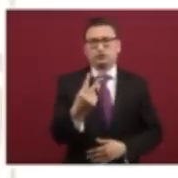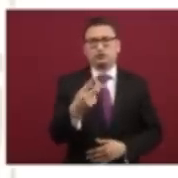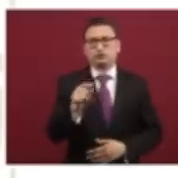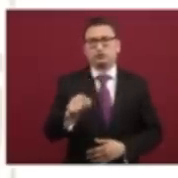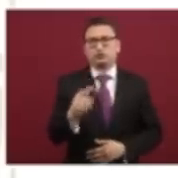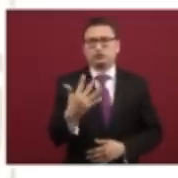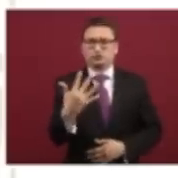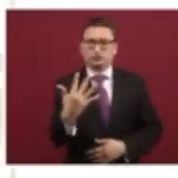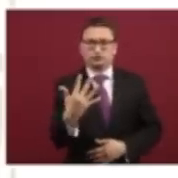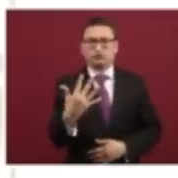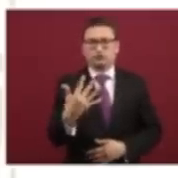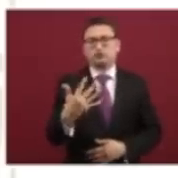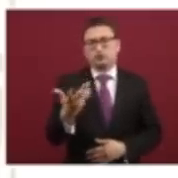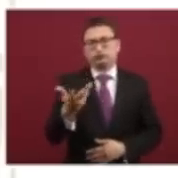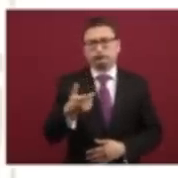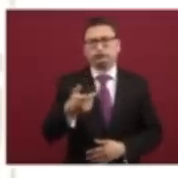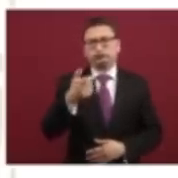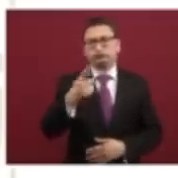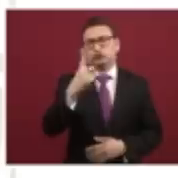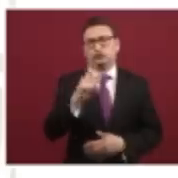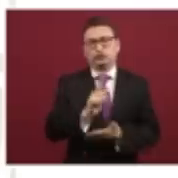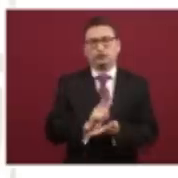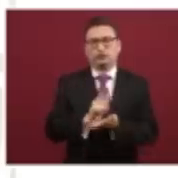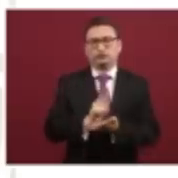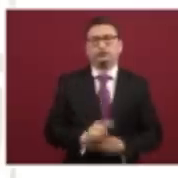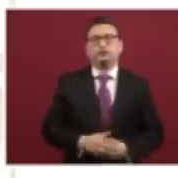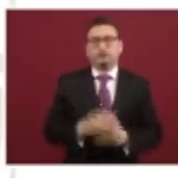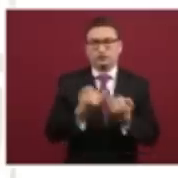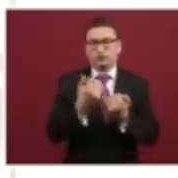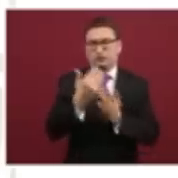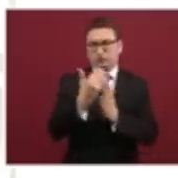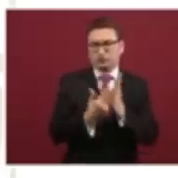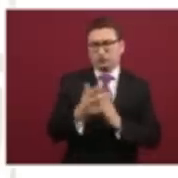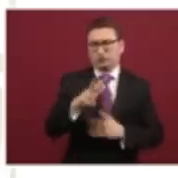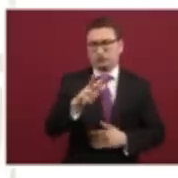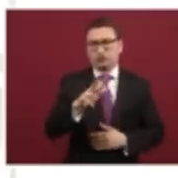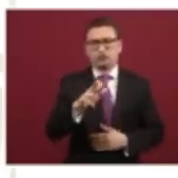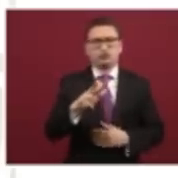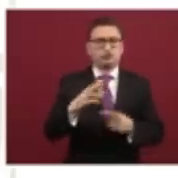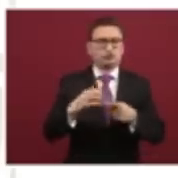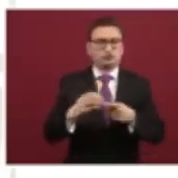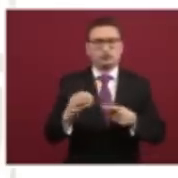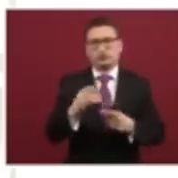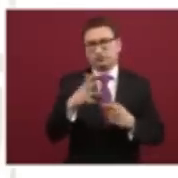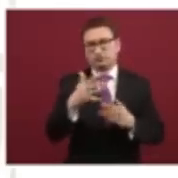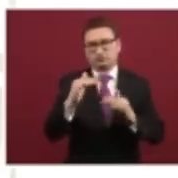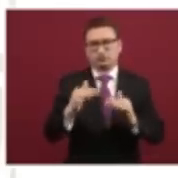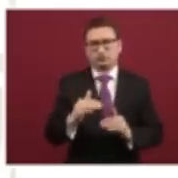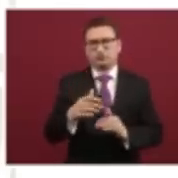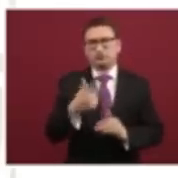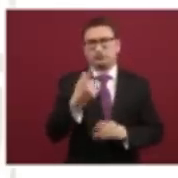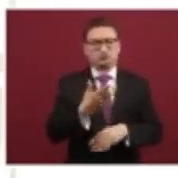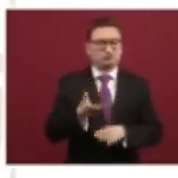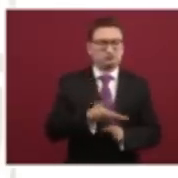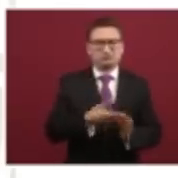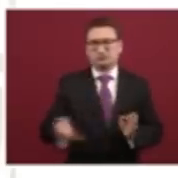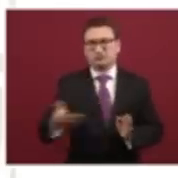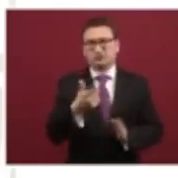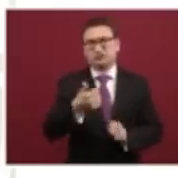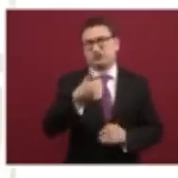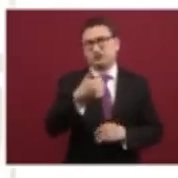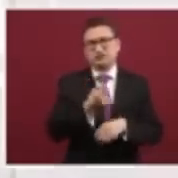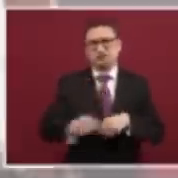5 centavos el litro, y hemos visto una tendencia a la baja de 18 centavos a lo largo de estas seis semanas. En